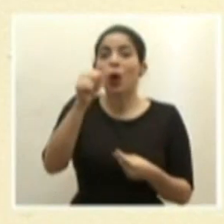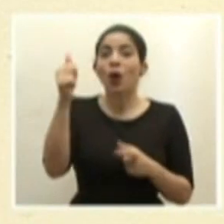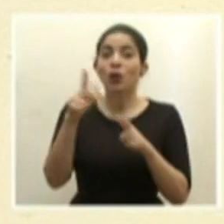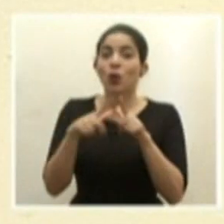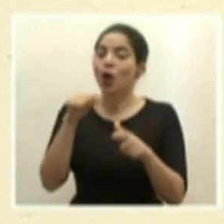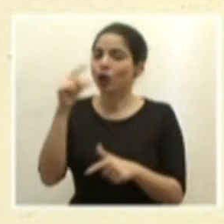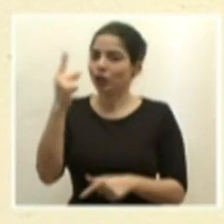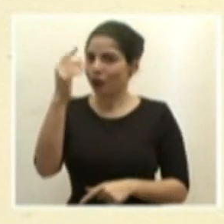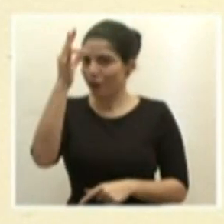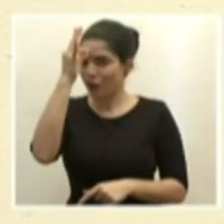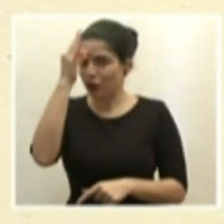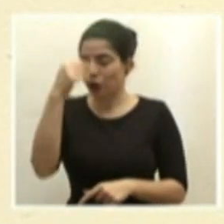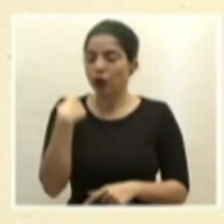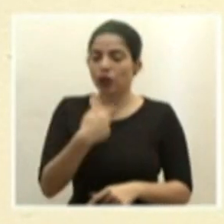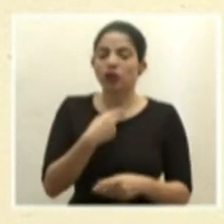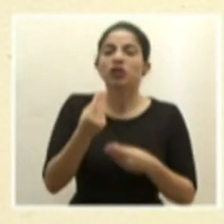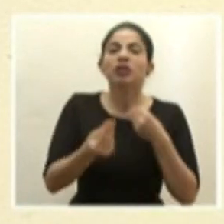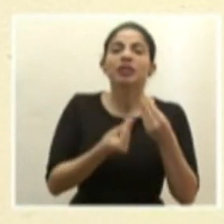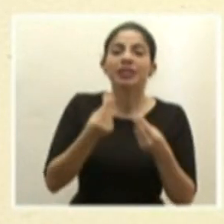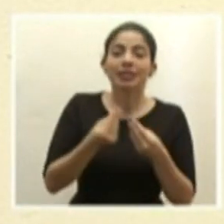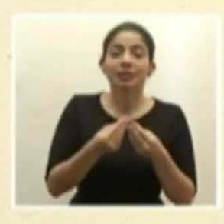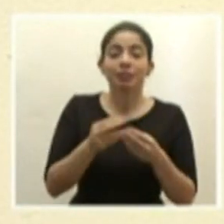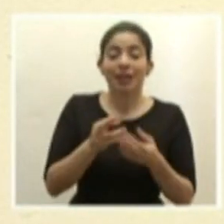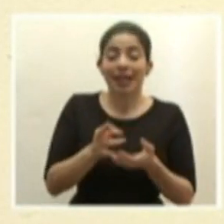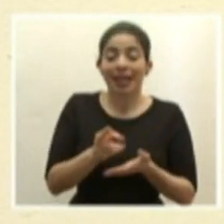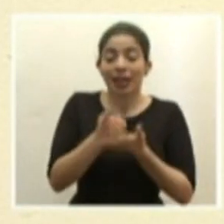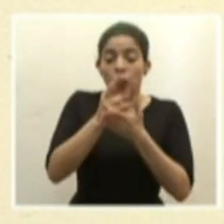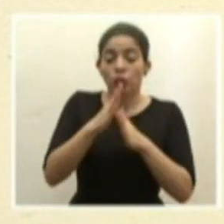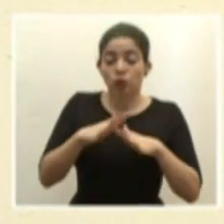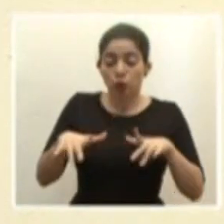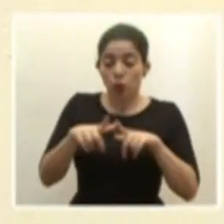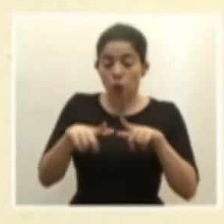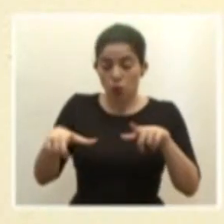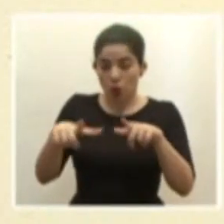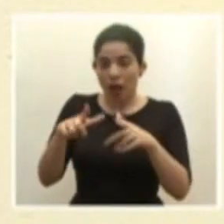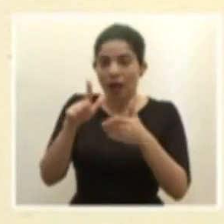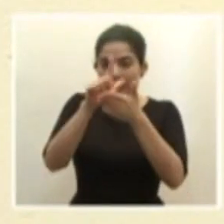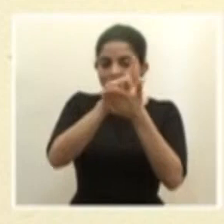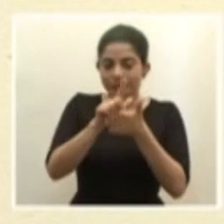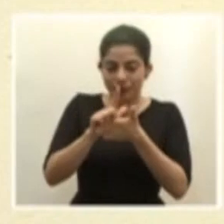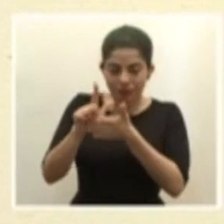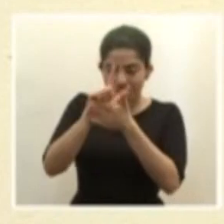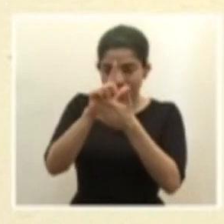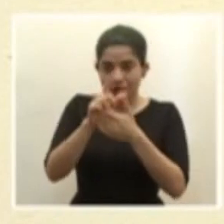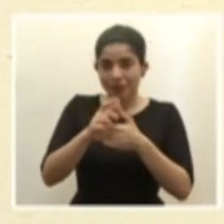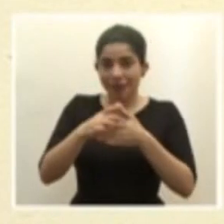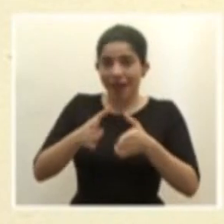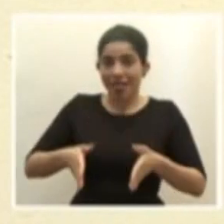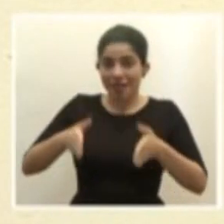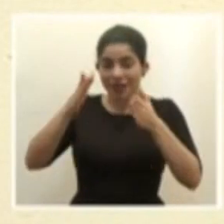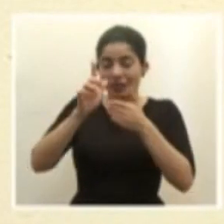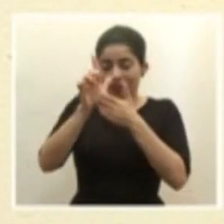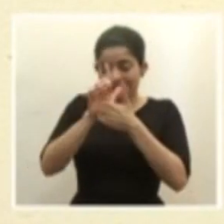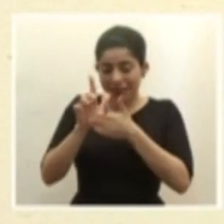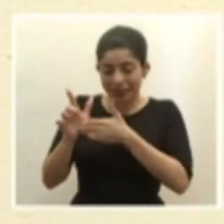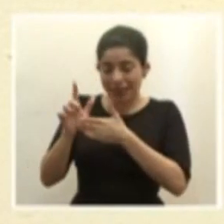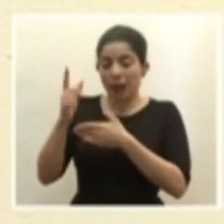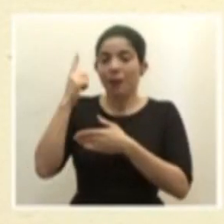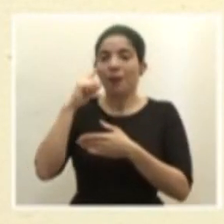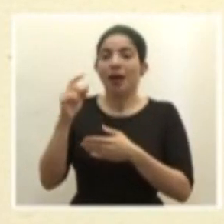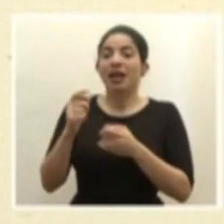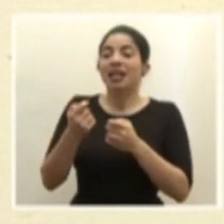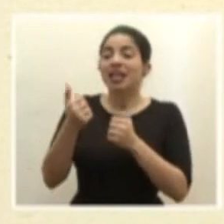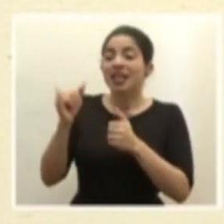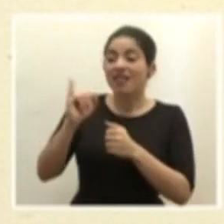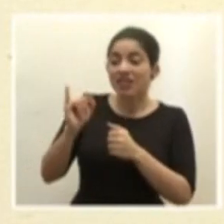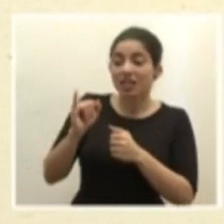no solo en La Fortuna, utilizamos recursos de la región previa desinfección del edificio para que se pueda continuar dando el